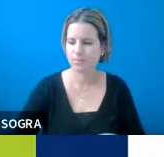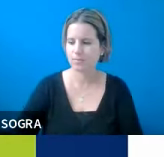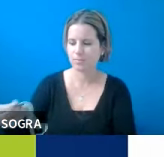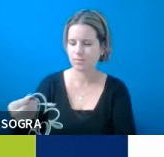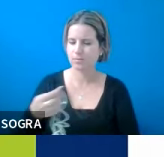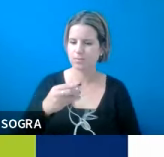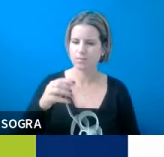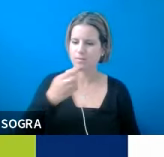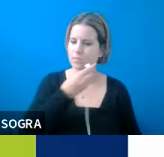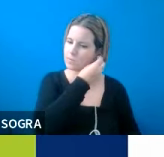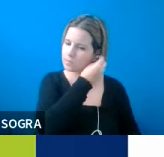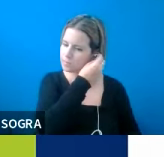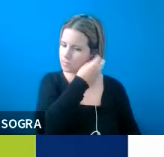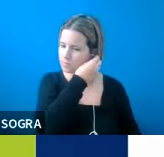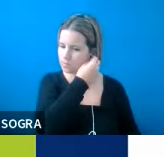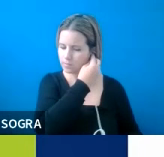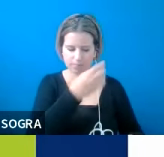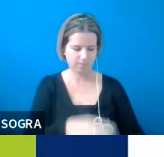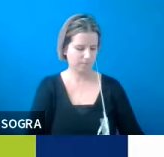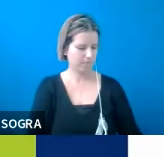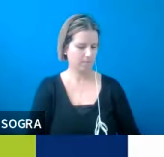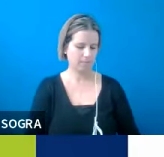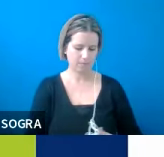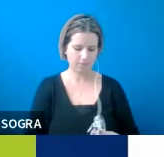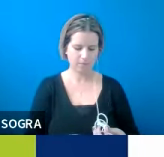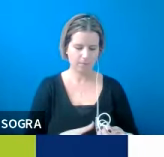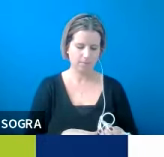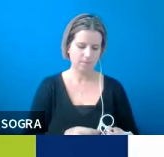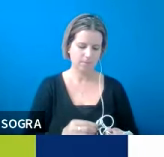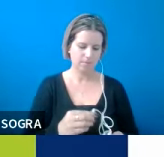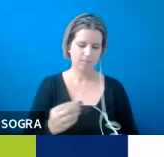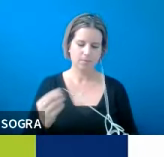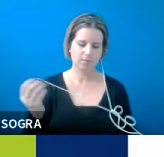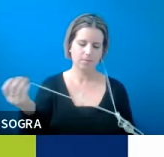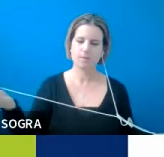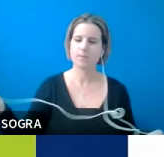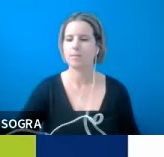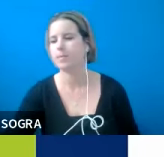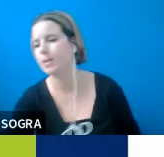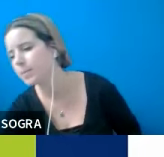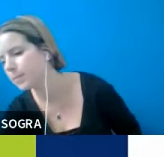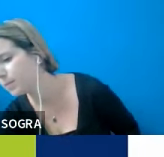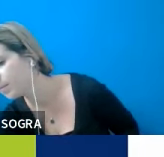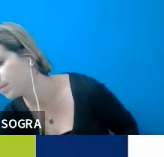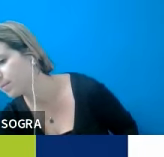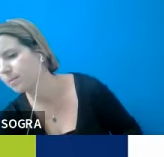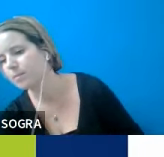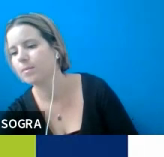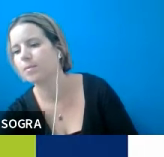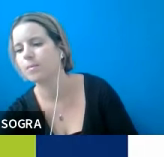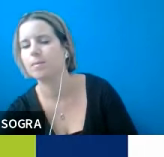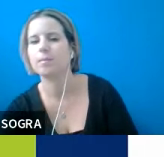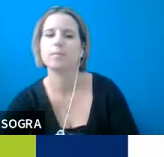que hacer cada centro de atención temprana le están dando le están dando ya mucho protagonismo a las familias se han generado